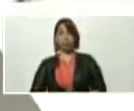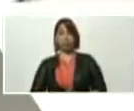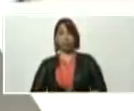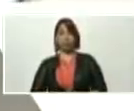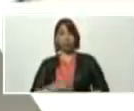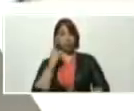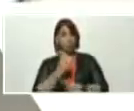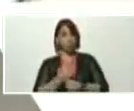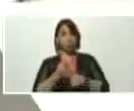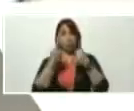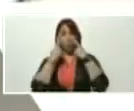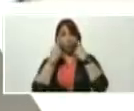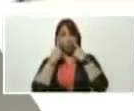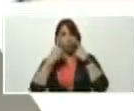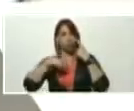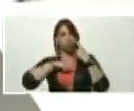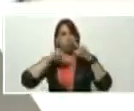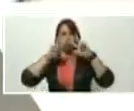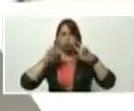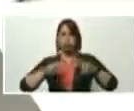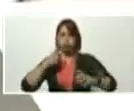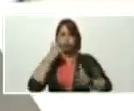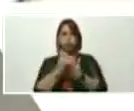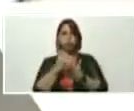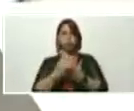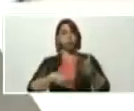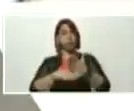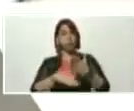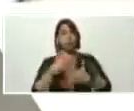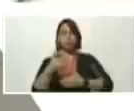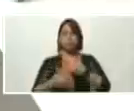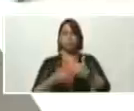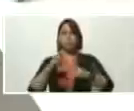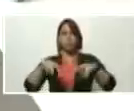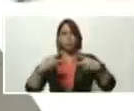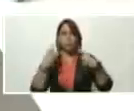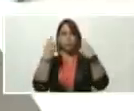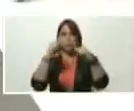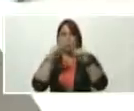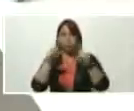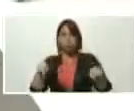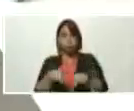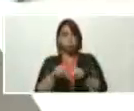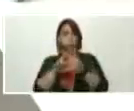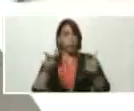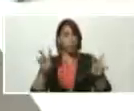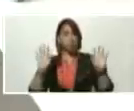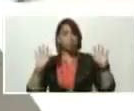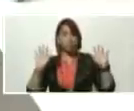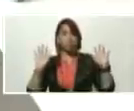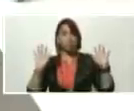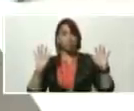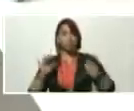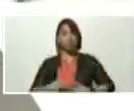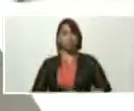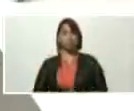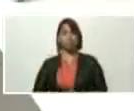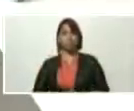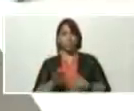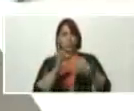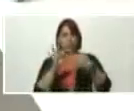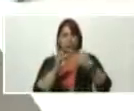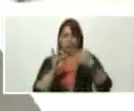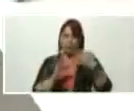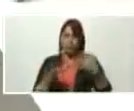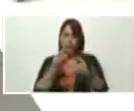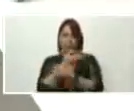Pendiente y vista. Hemos estado revisando, pues, y vamos, bueno, hacia una nueva etapa de los cuadrantes de paz, que funcionen, pero a